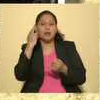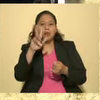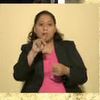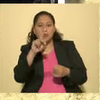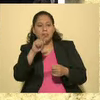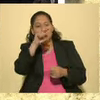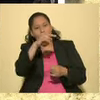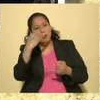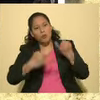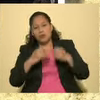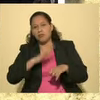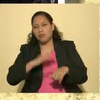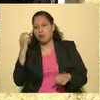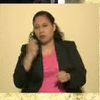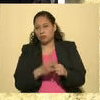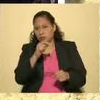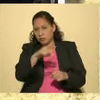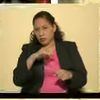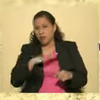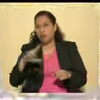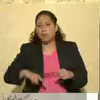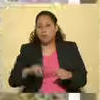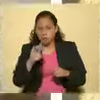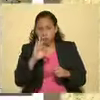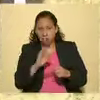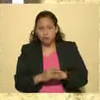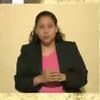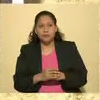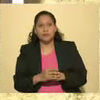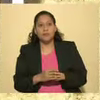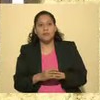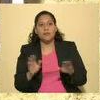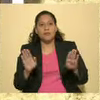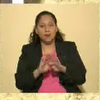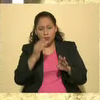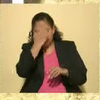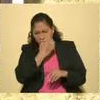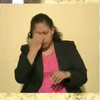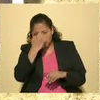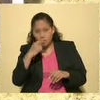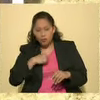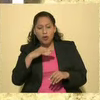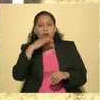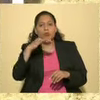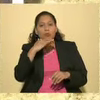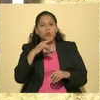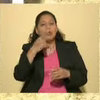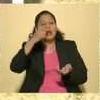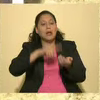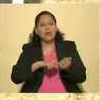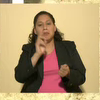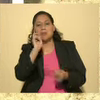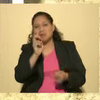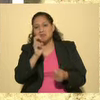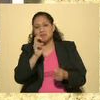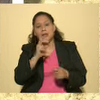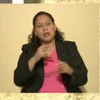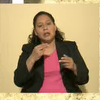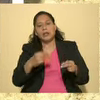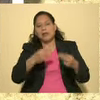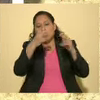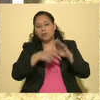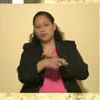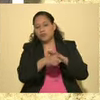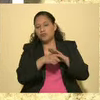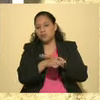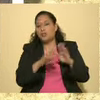los jueces más estrictos que tiene el gobierno, ¿no? Al ser un verificador corrupto al transporte público implicaba un aspecto